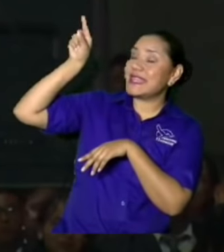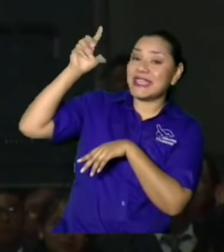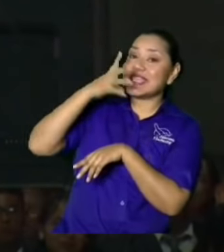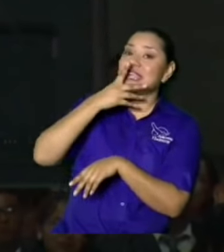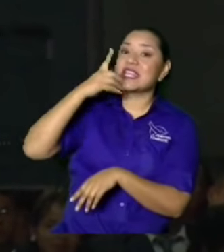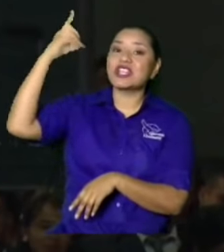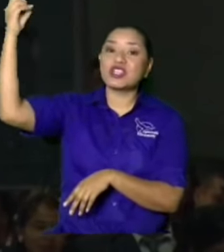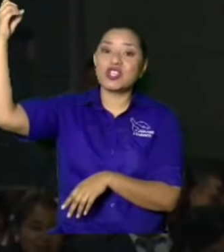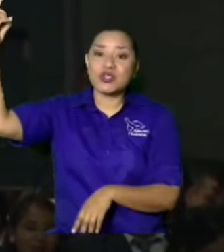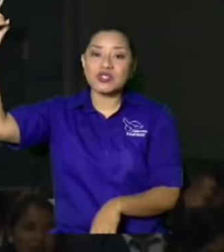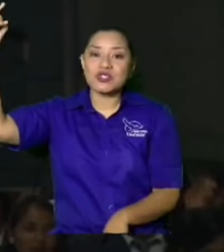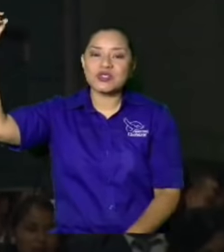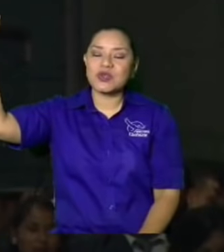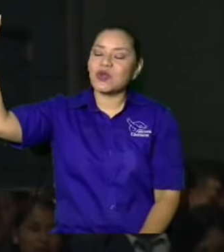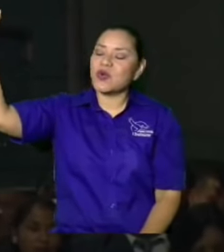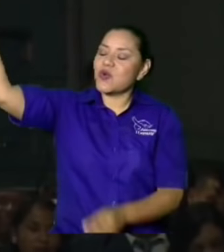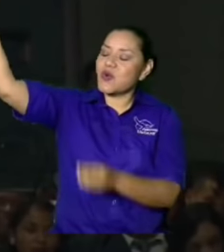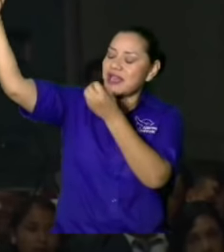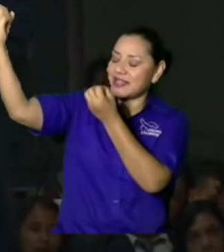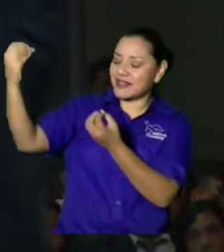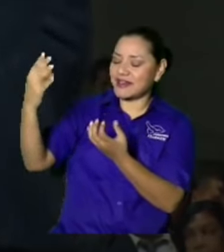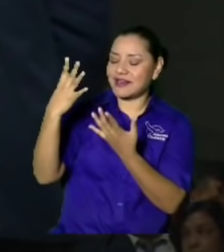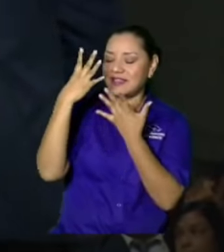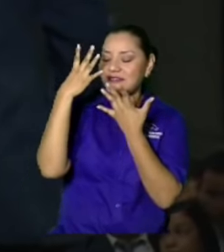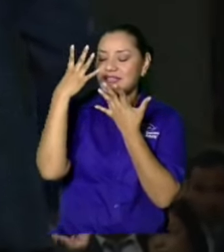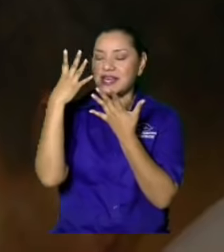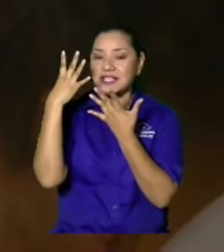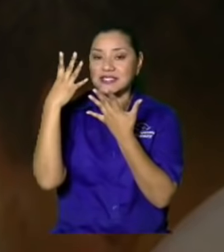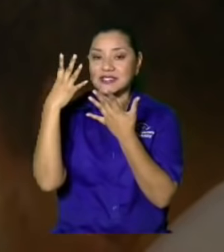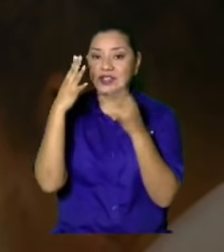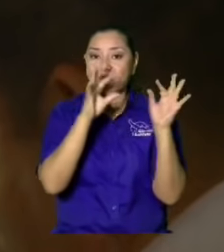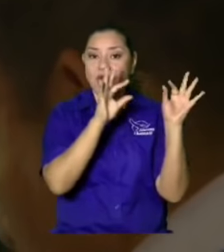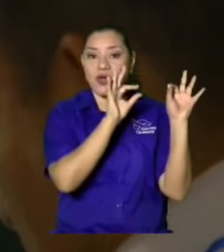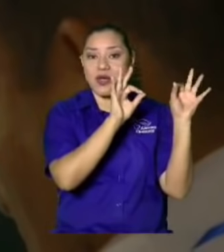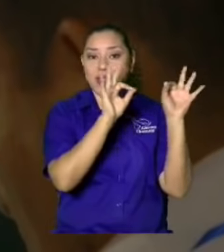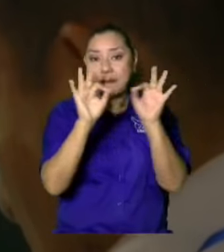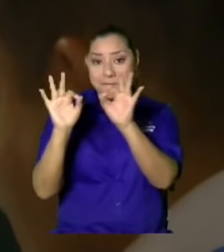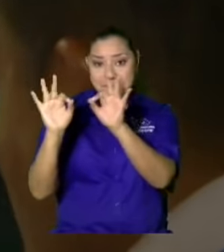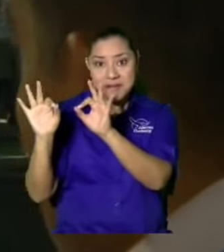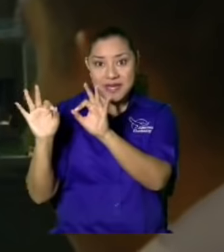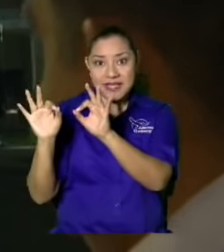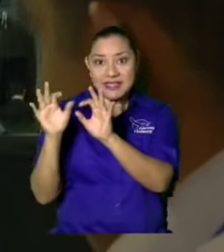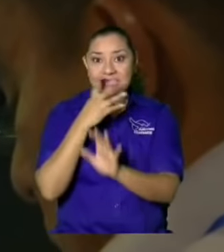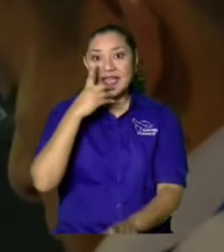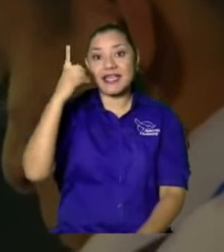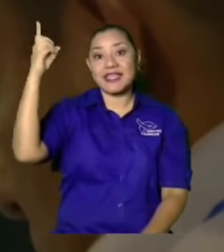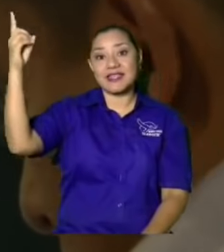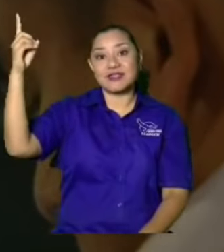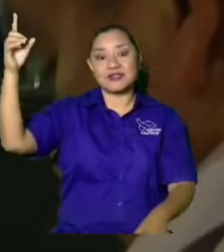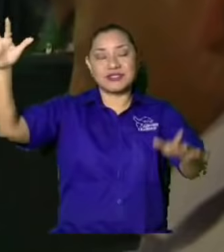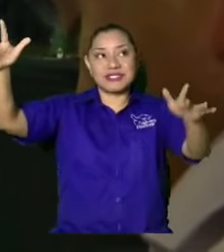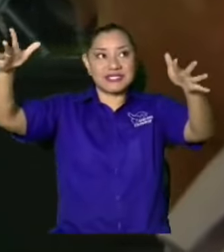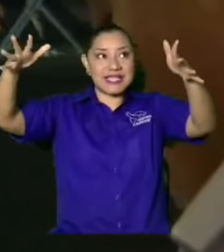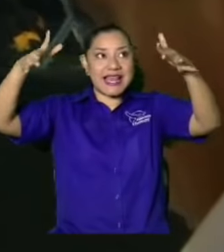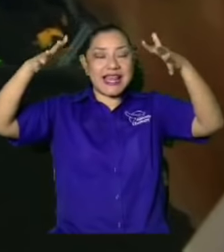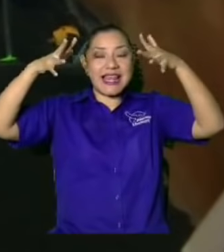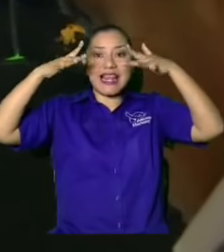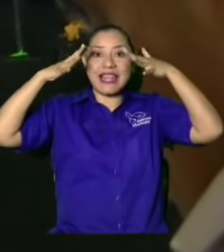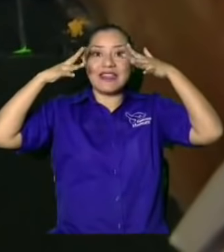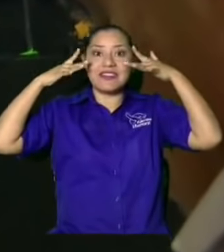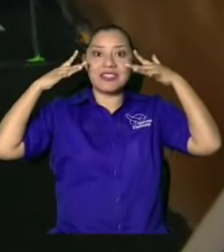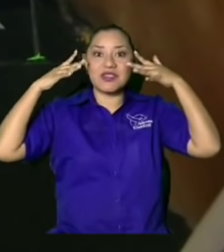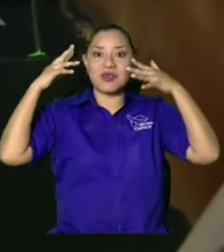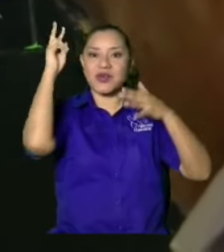extraordinario? Una revelación. Le da gloria a Dios. Entonces le brilló el rostro.